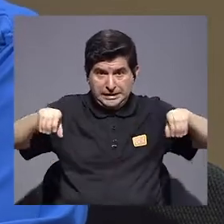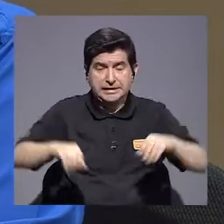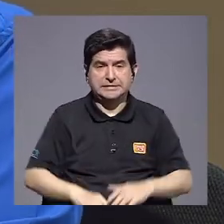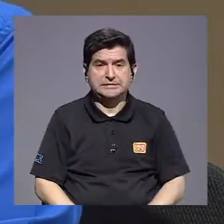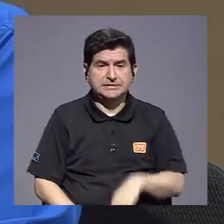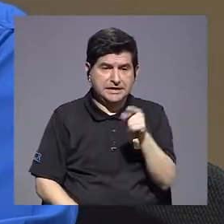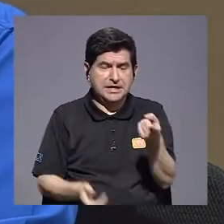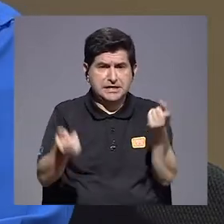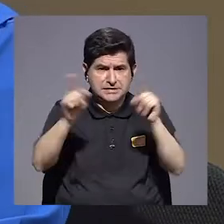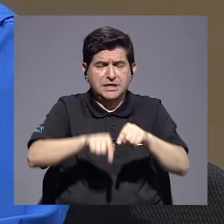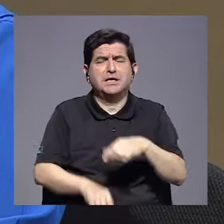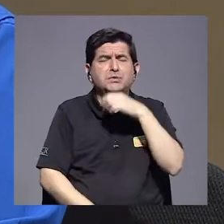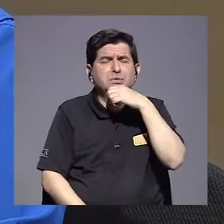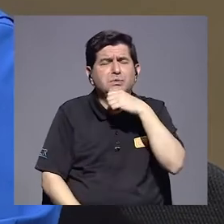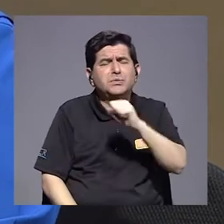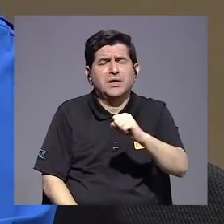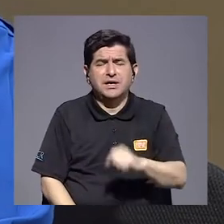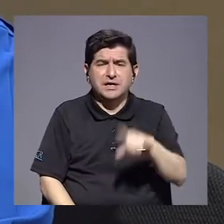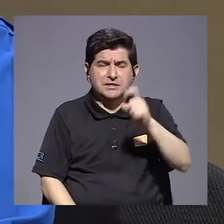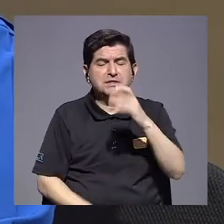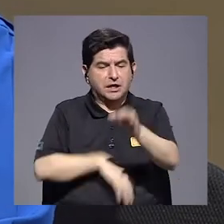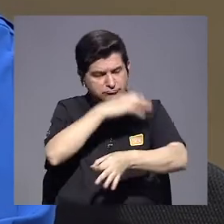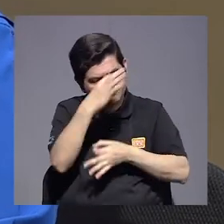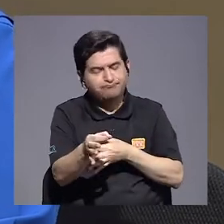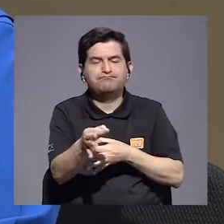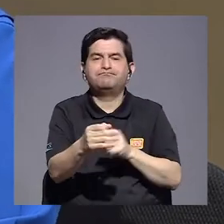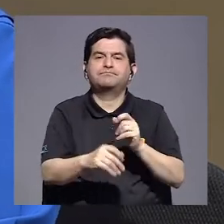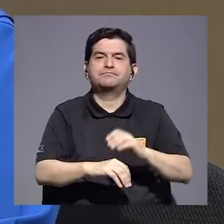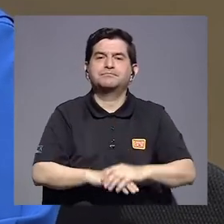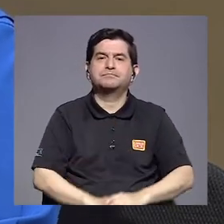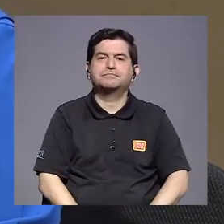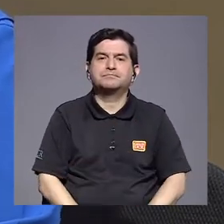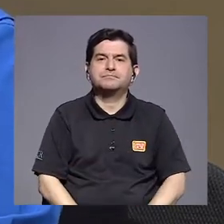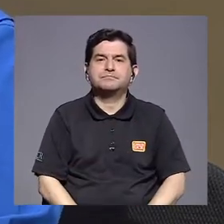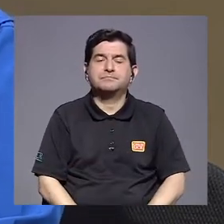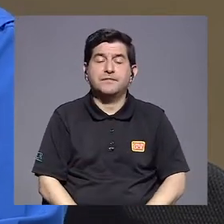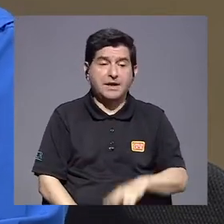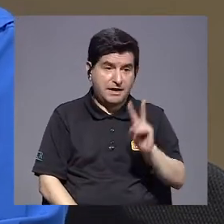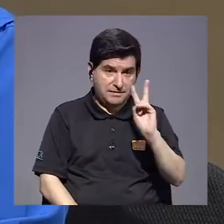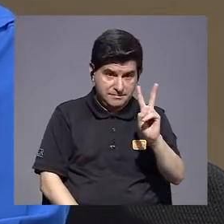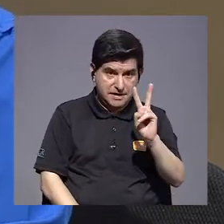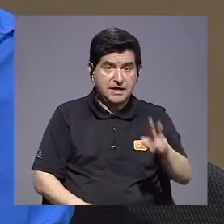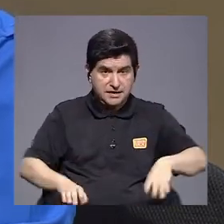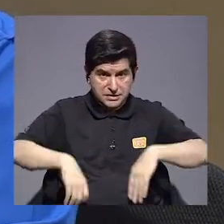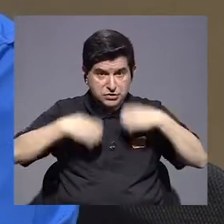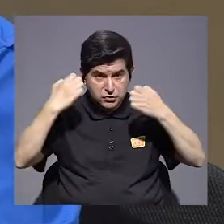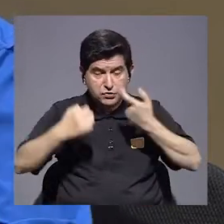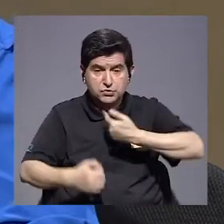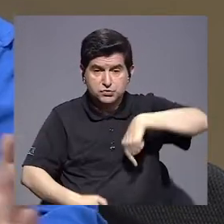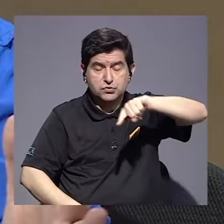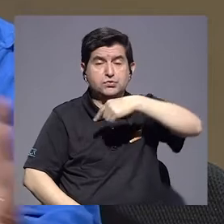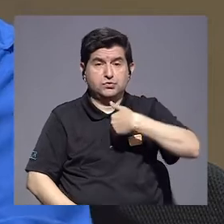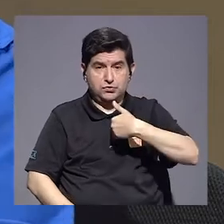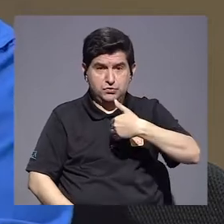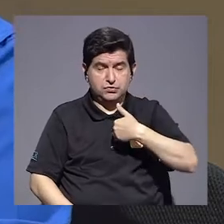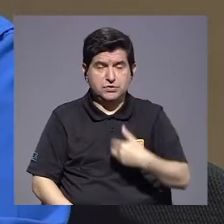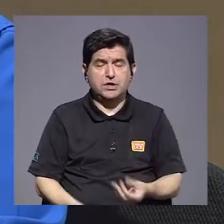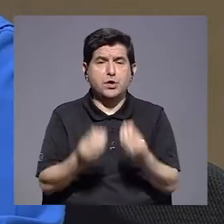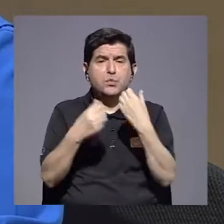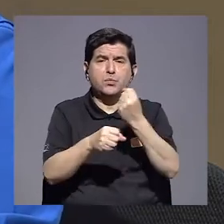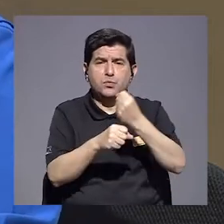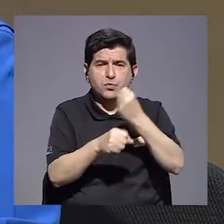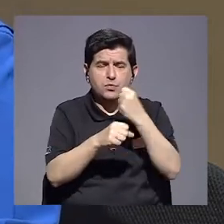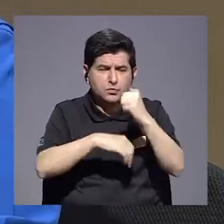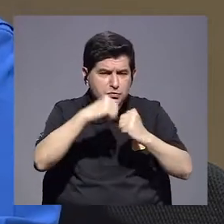y tuberías que son bastante viejas y que hay que sustituir. Entonces, hay de las dos. O sea, hemos venido teniendo mucha